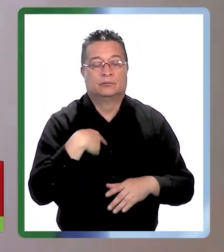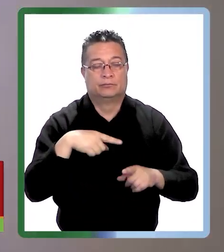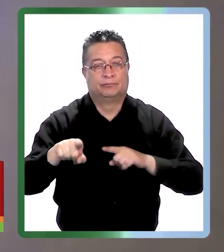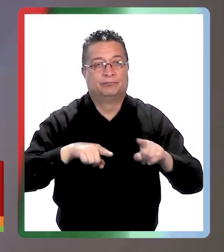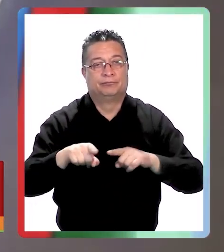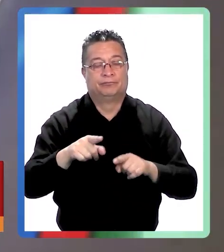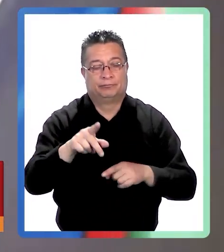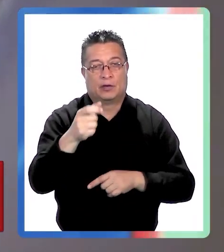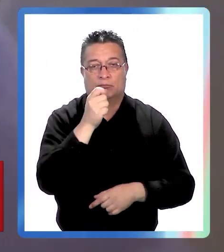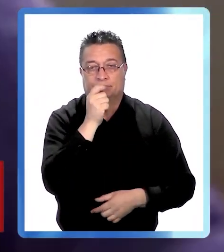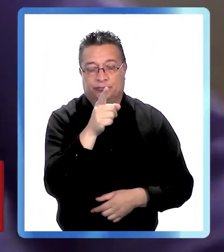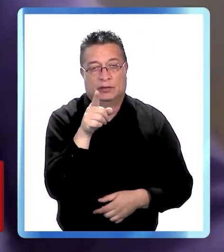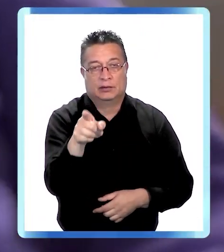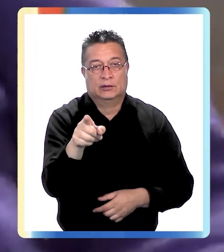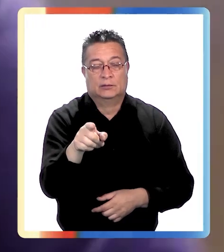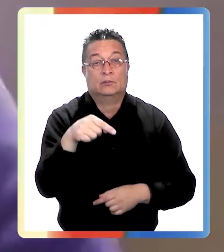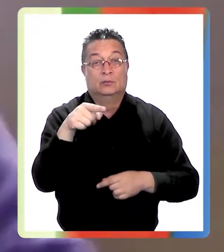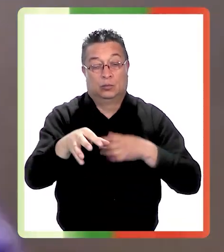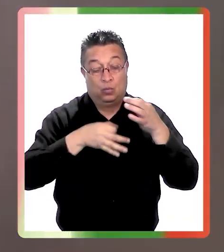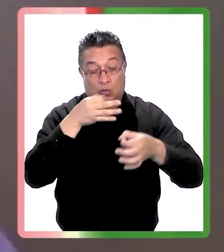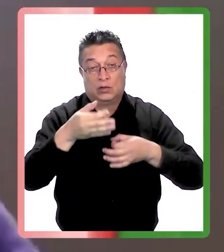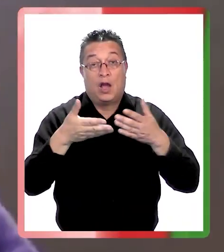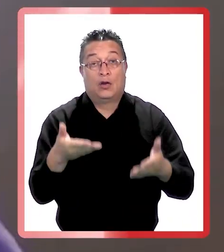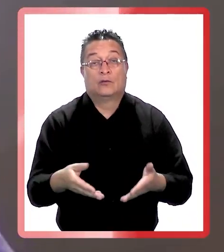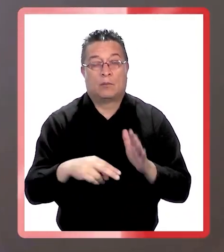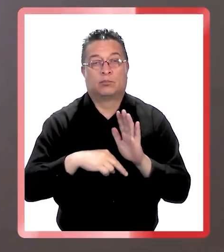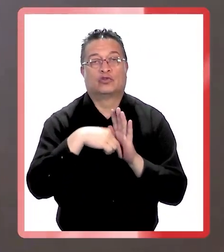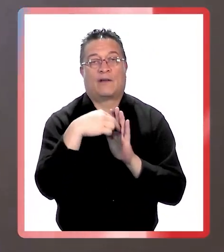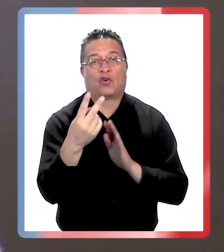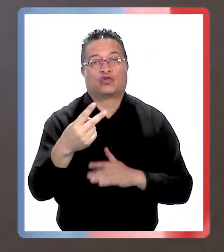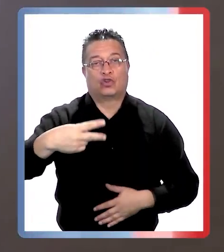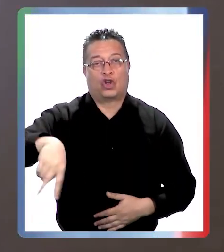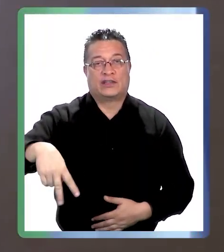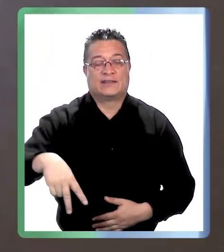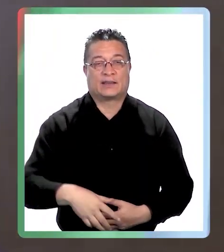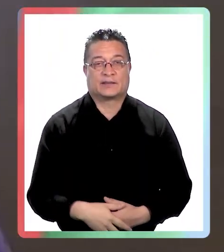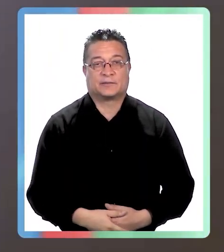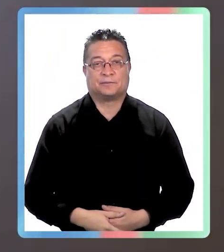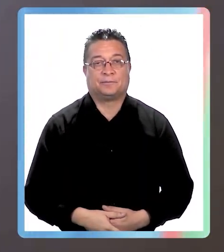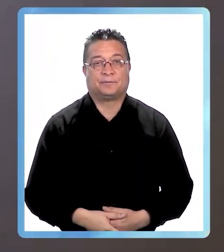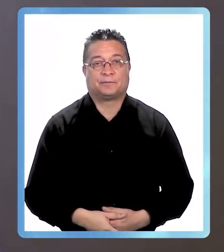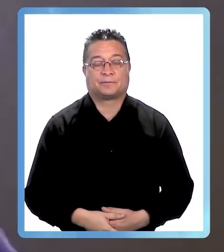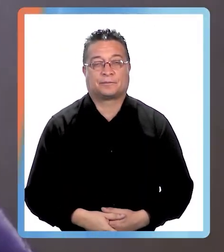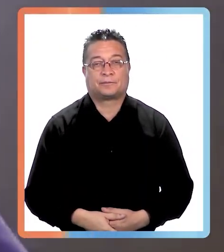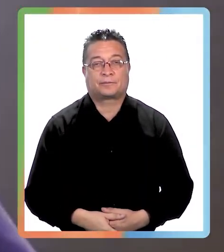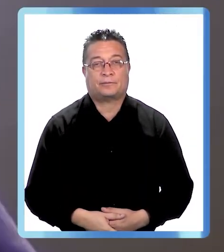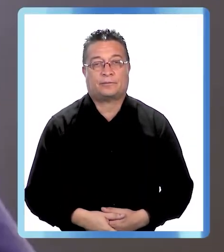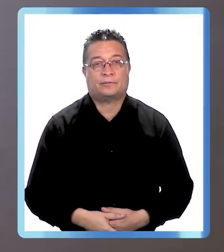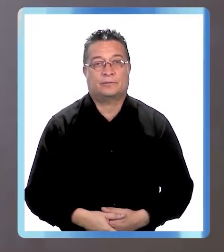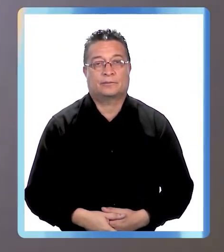el accionar del imputado. Esto y más en Portavoz Noticias.